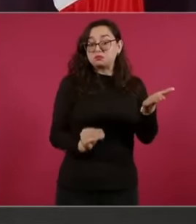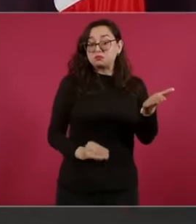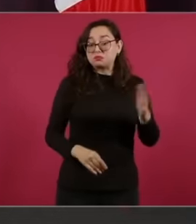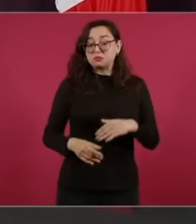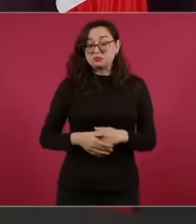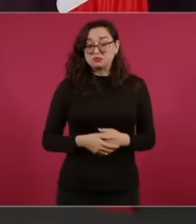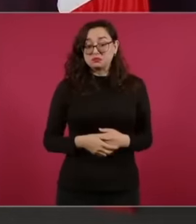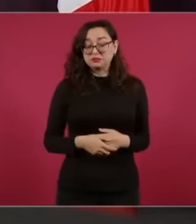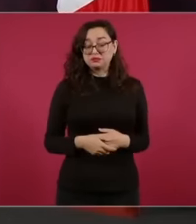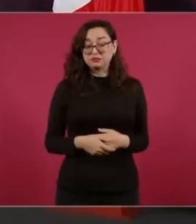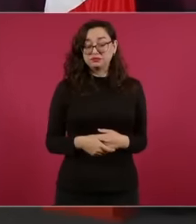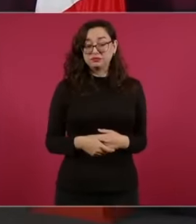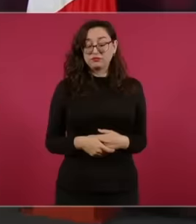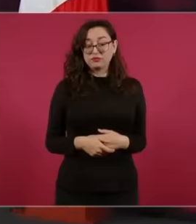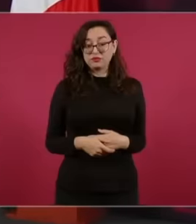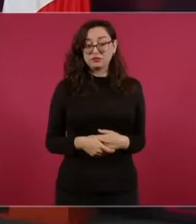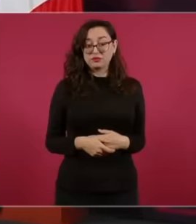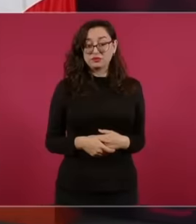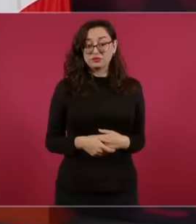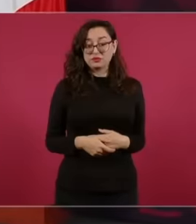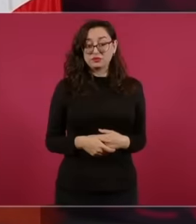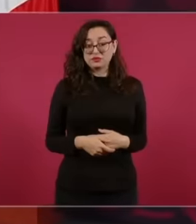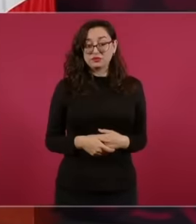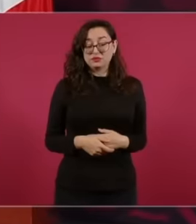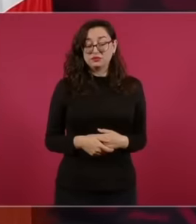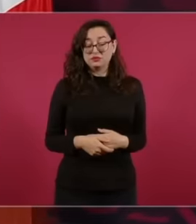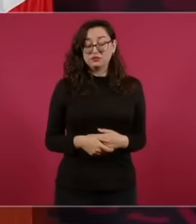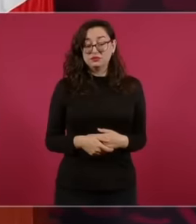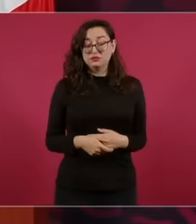Pero además, ¿quién quiere,